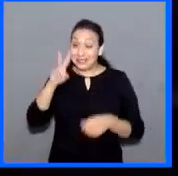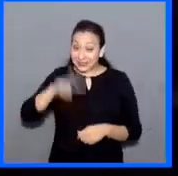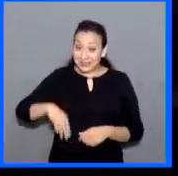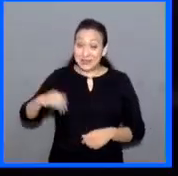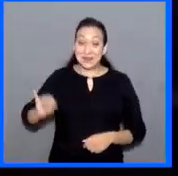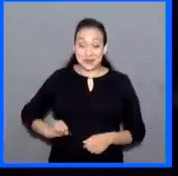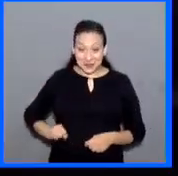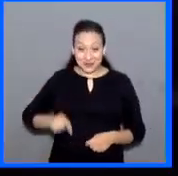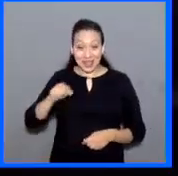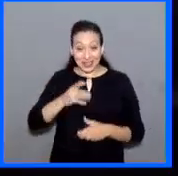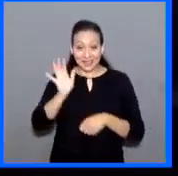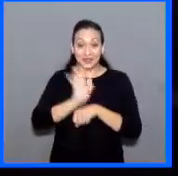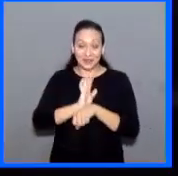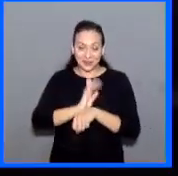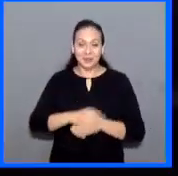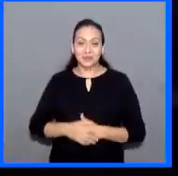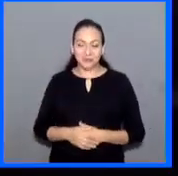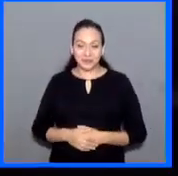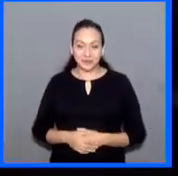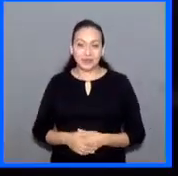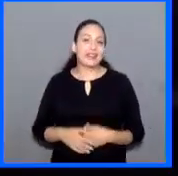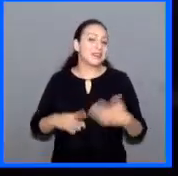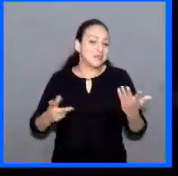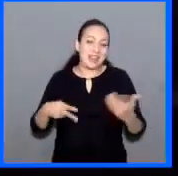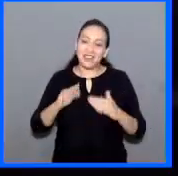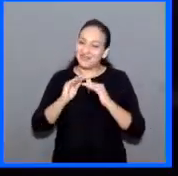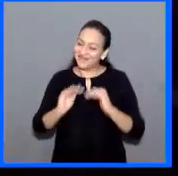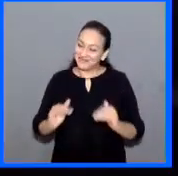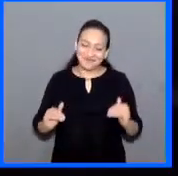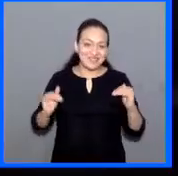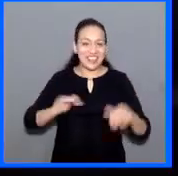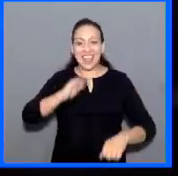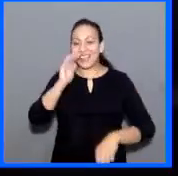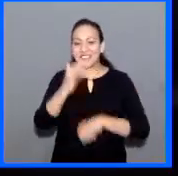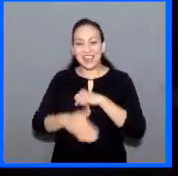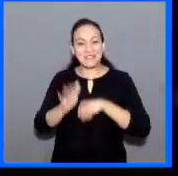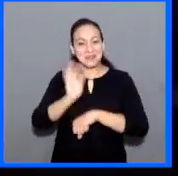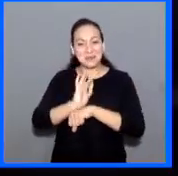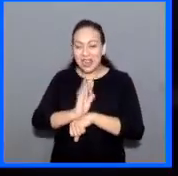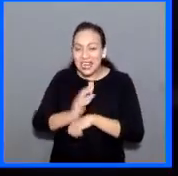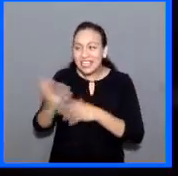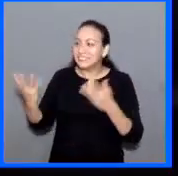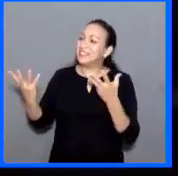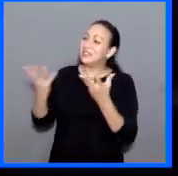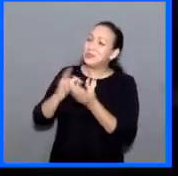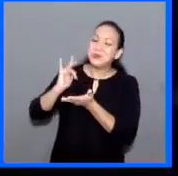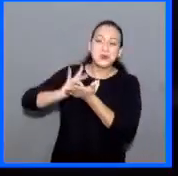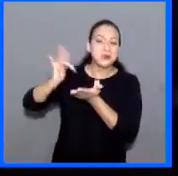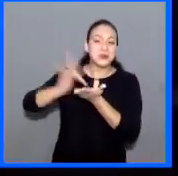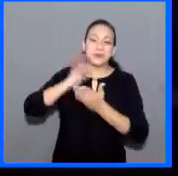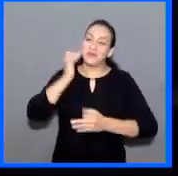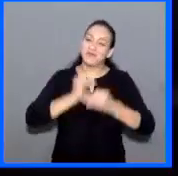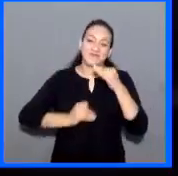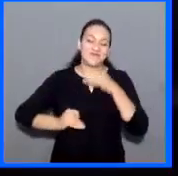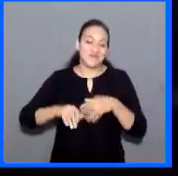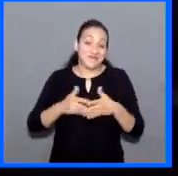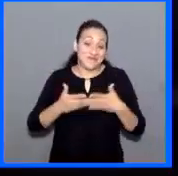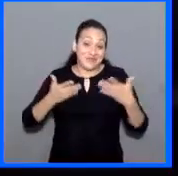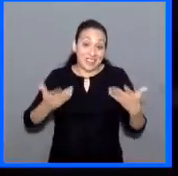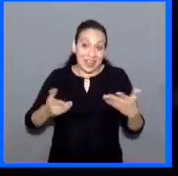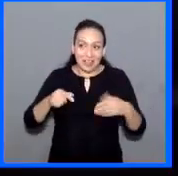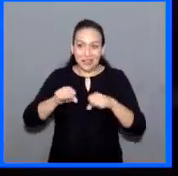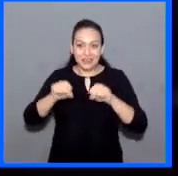película, pero pues lo más importante es que se acabó, ¿no? Se acabó y estamos hoy en una sala llena de fans